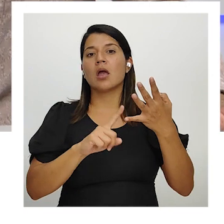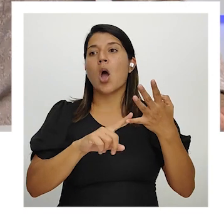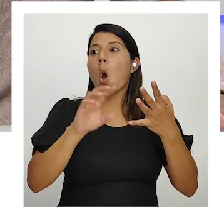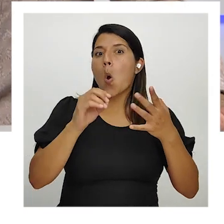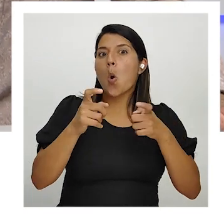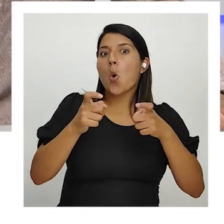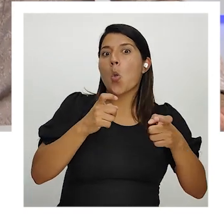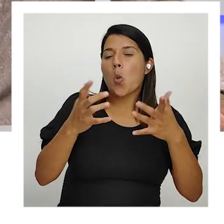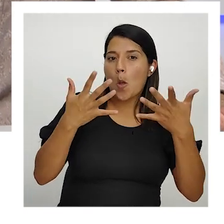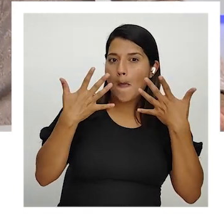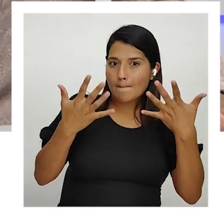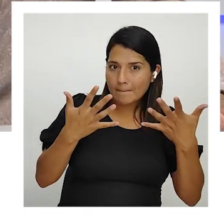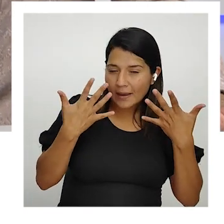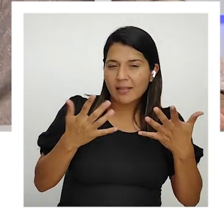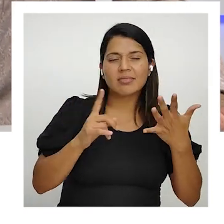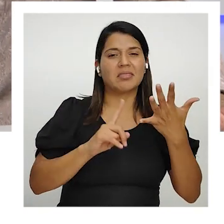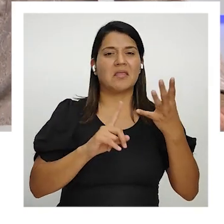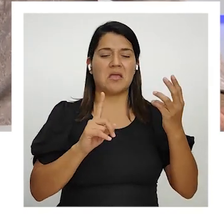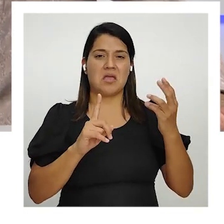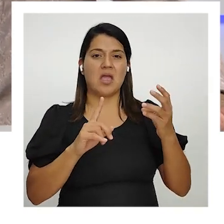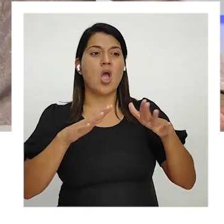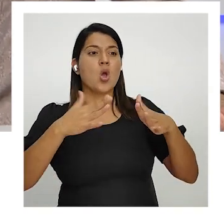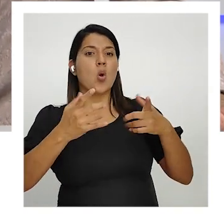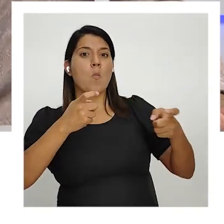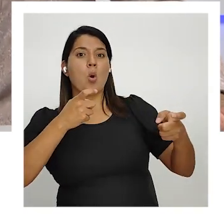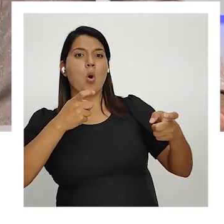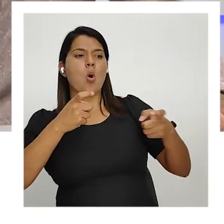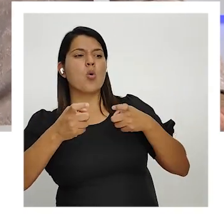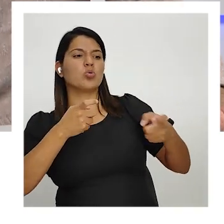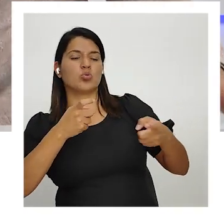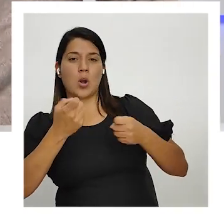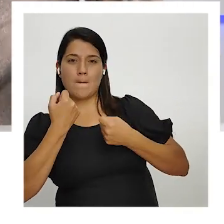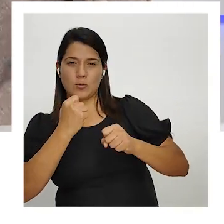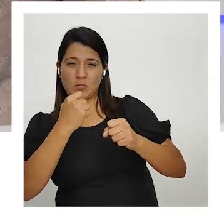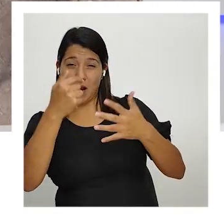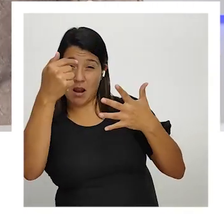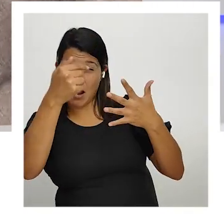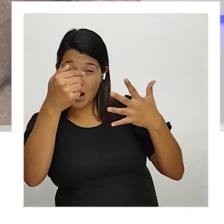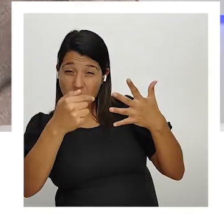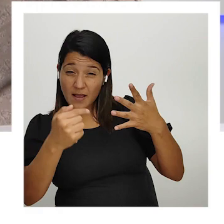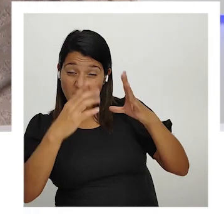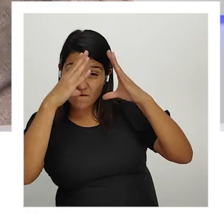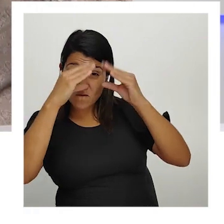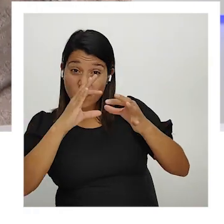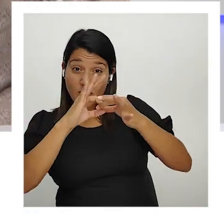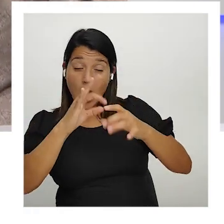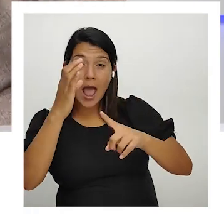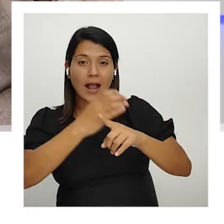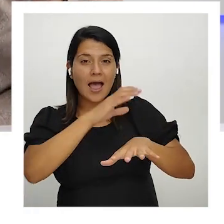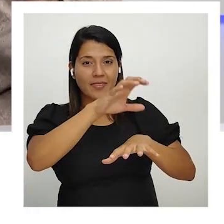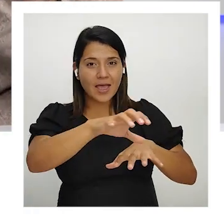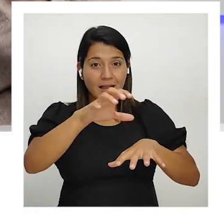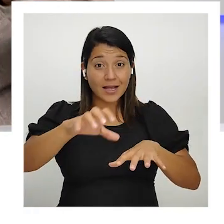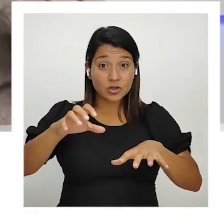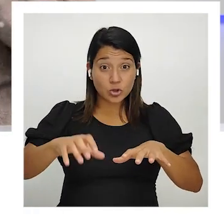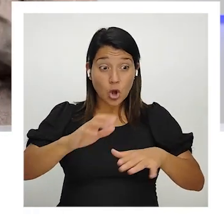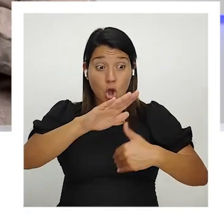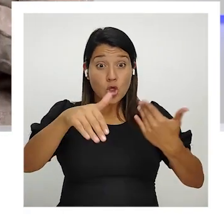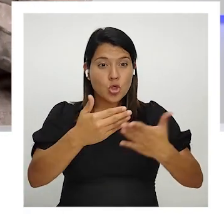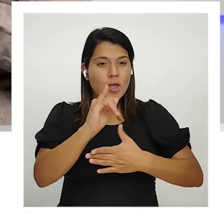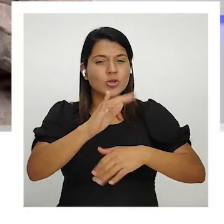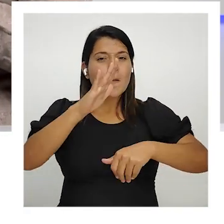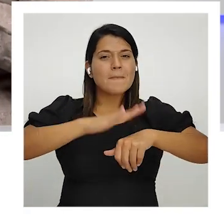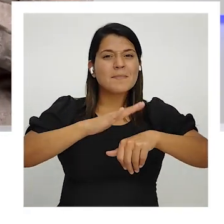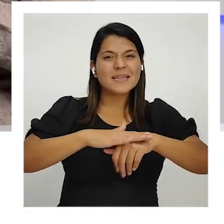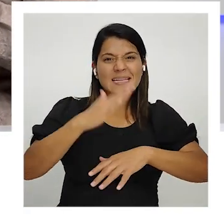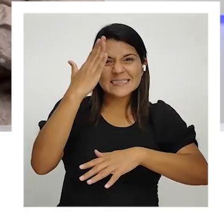gestión ambiental, eficiencia de la gestión municipal. Todo eso le va a permitir a usted ver cómo está rankeado su